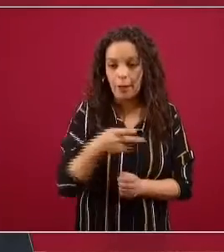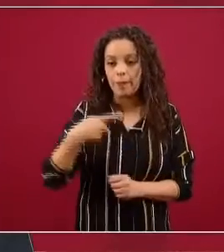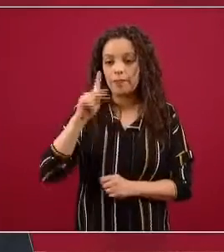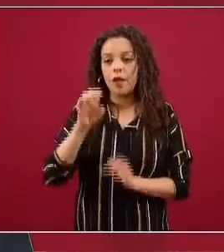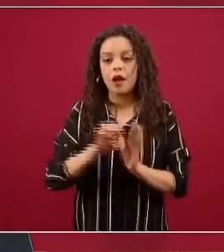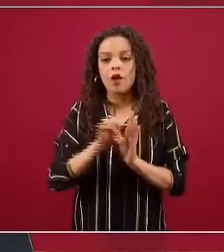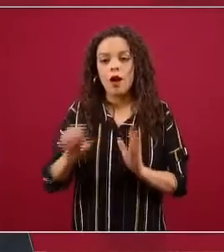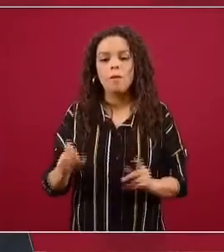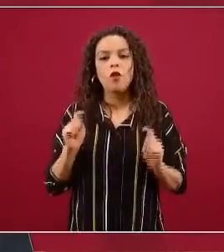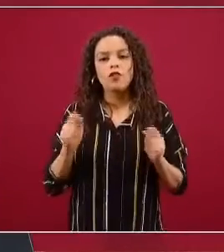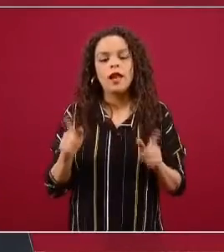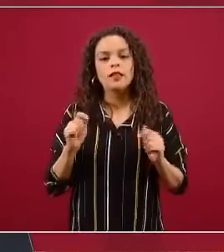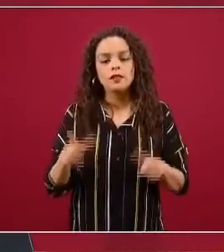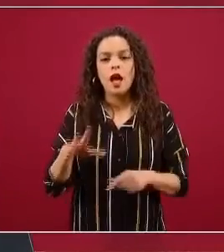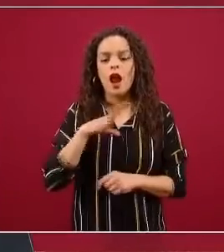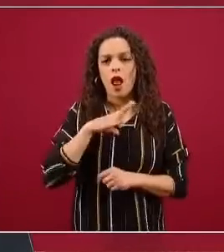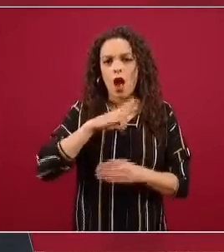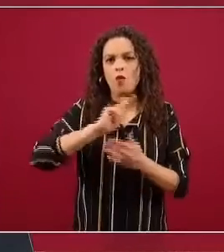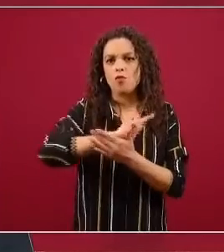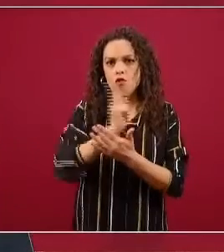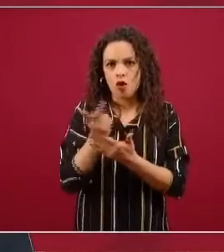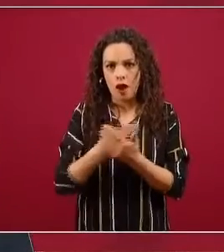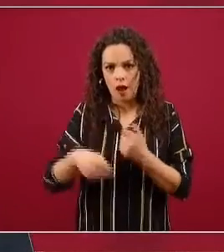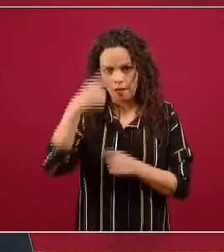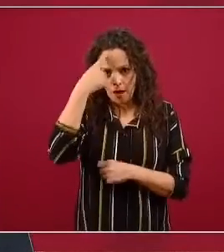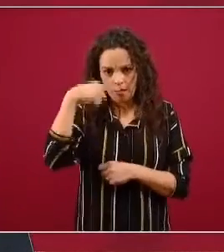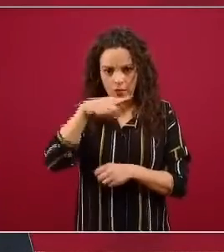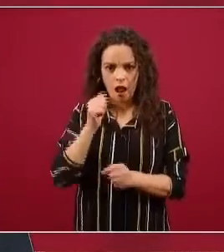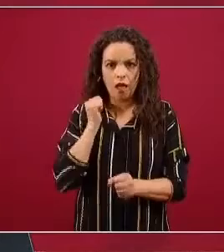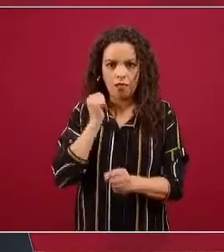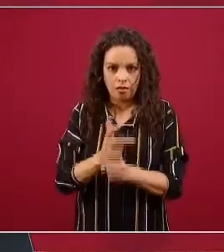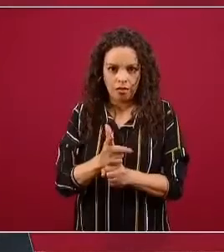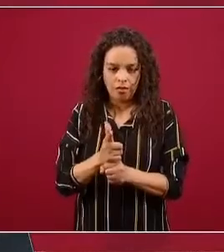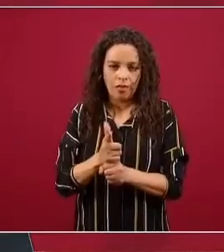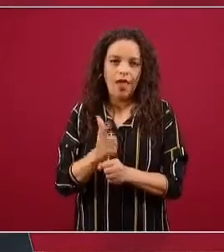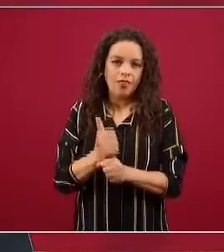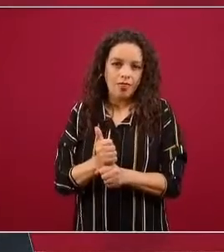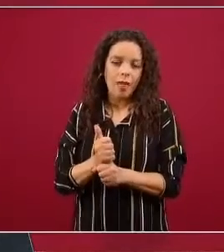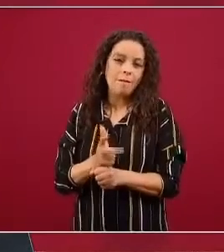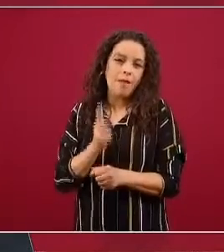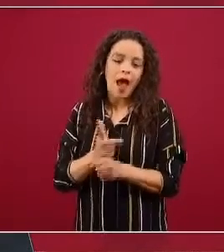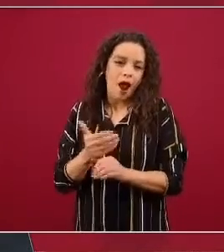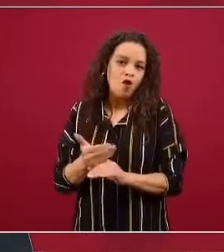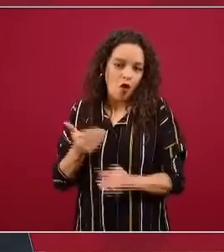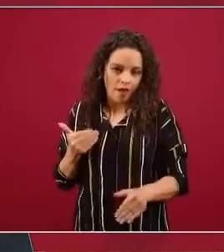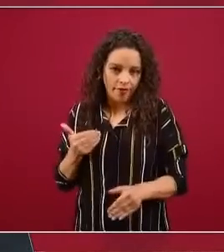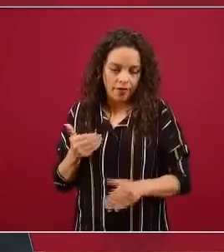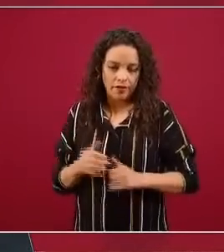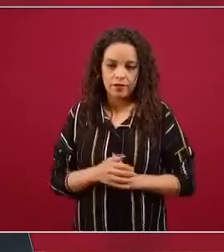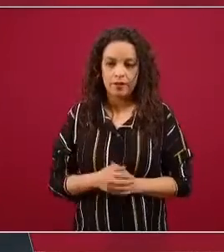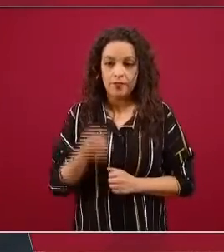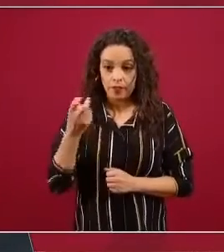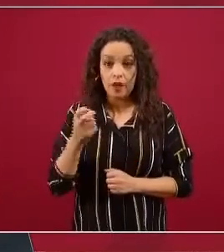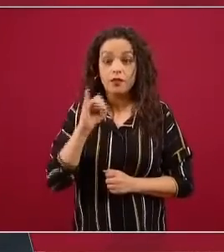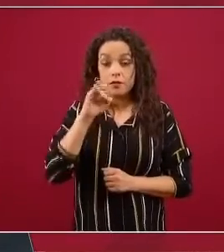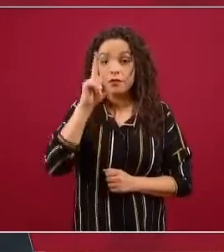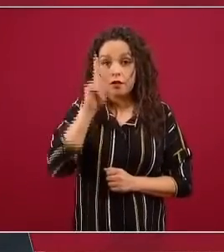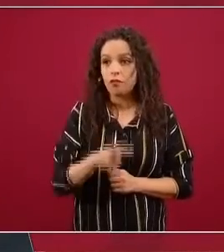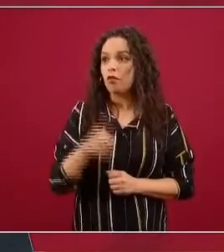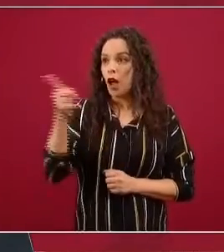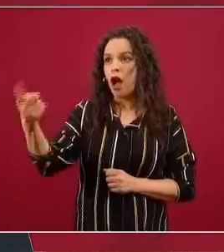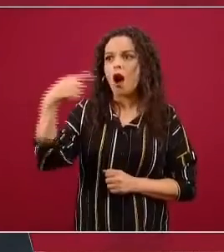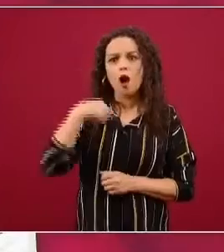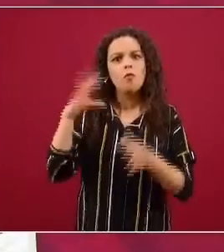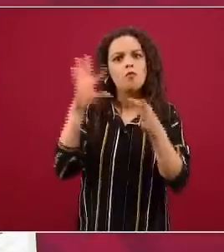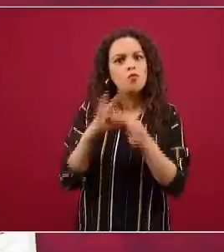Tlaxcala, por ejemplo, tiene un programa también de detección temprana y de acercamiento comunitario. Este sí tuve el gusto de que me lo